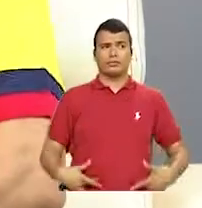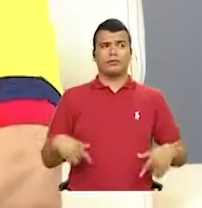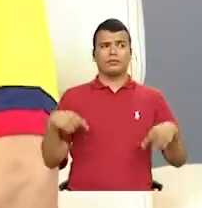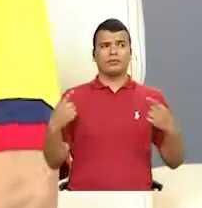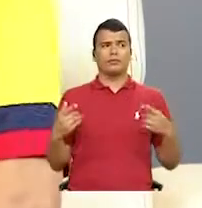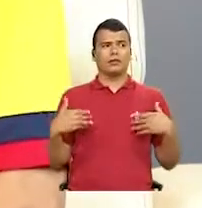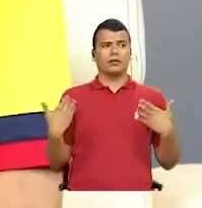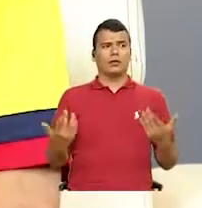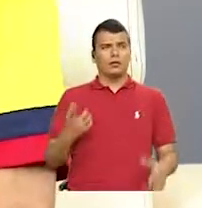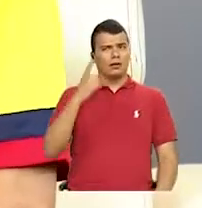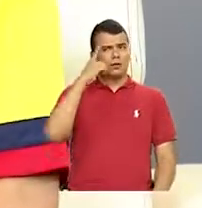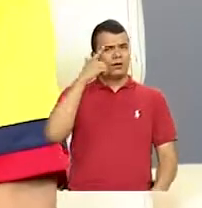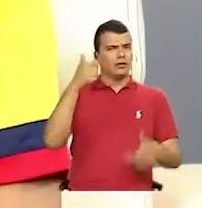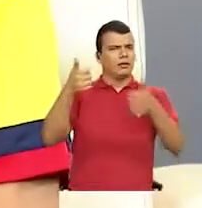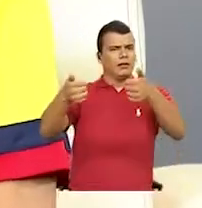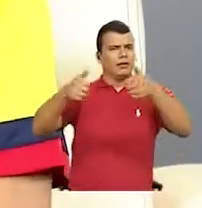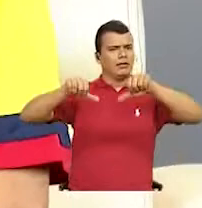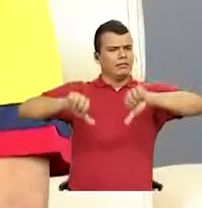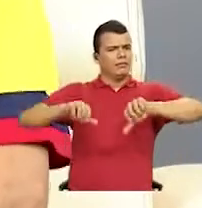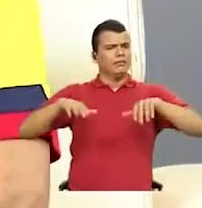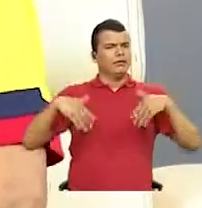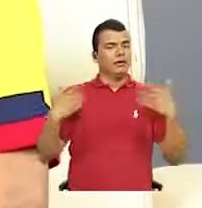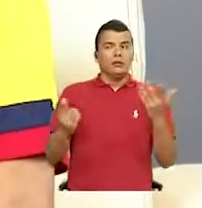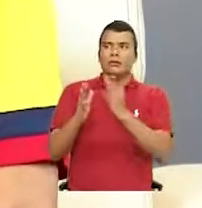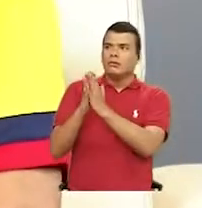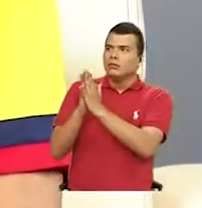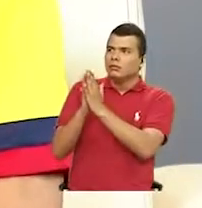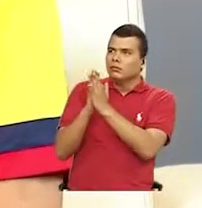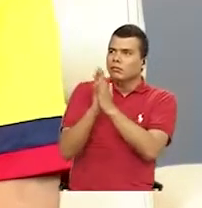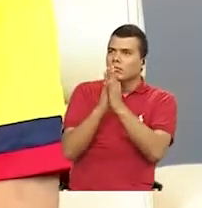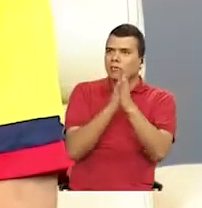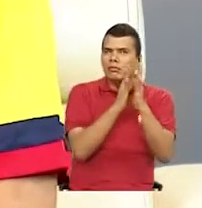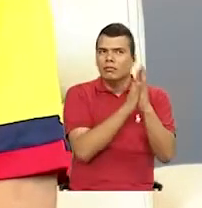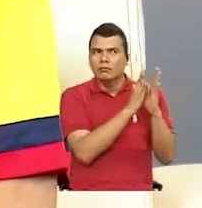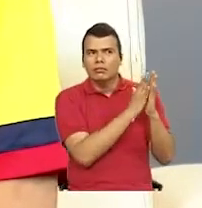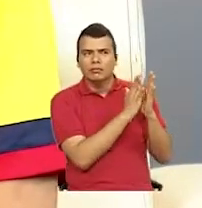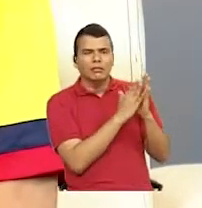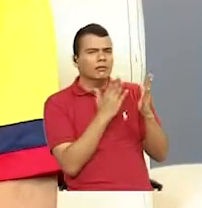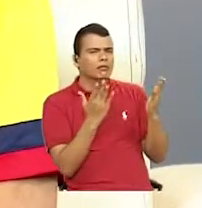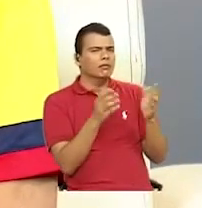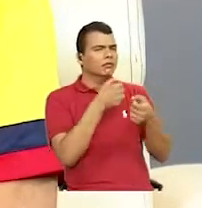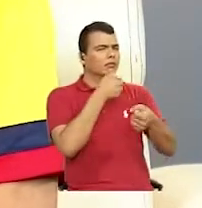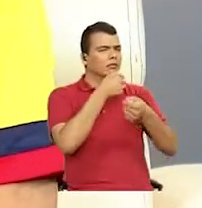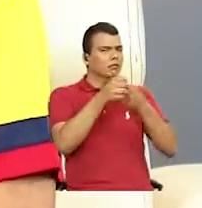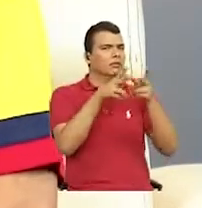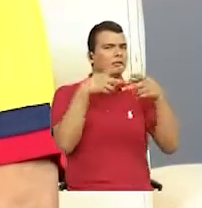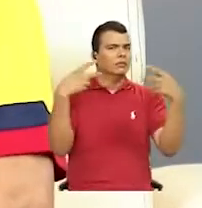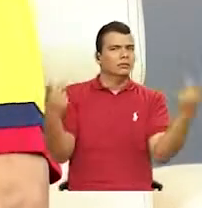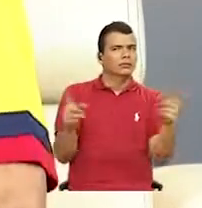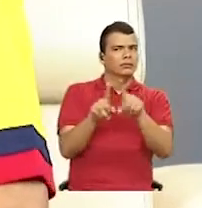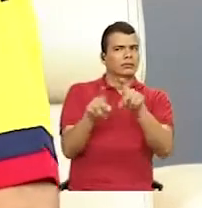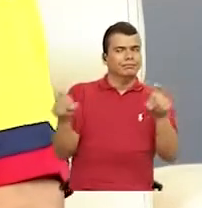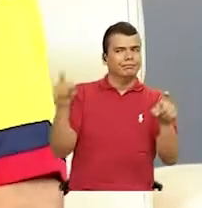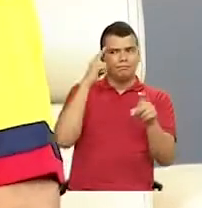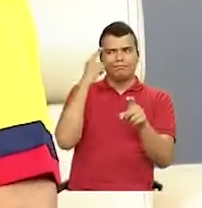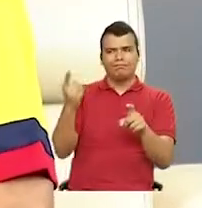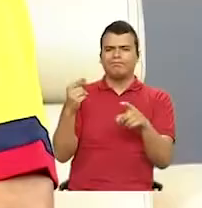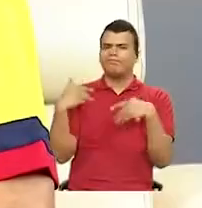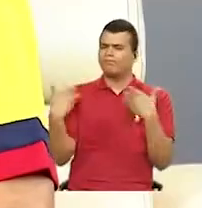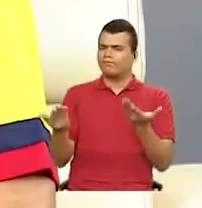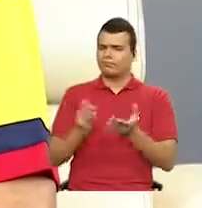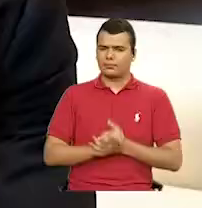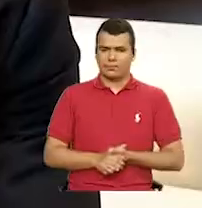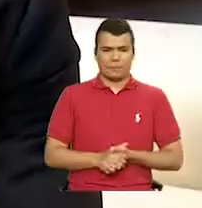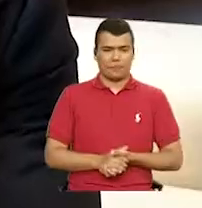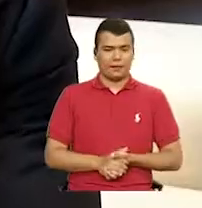le creemos o no a estas informaciones que hemos visto recientemente en la prensa y en los medios de comunicación, mi querido médico Oscar David Hurtado?